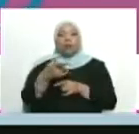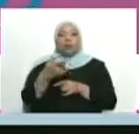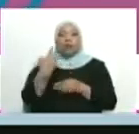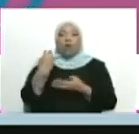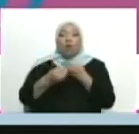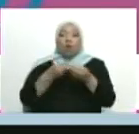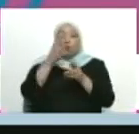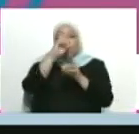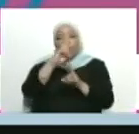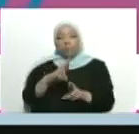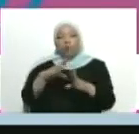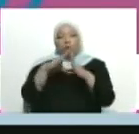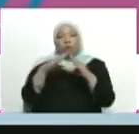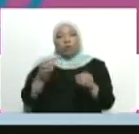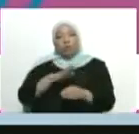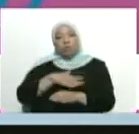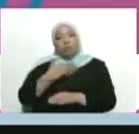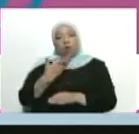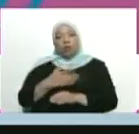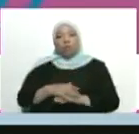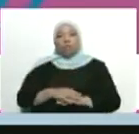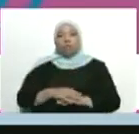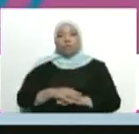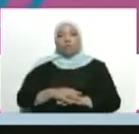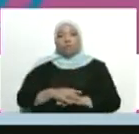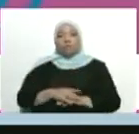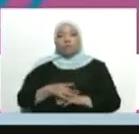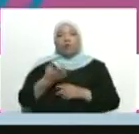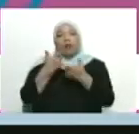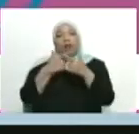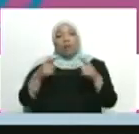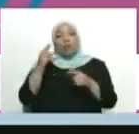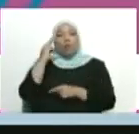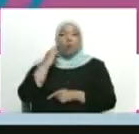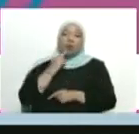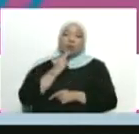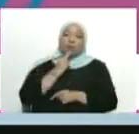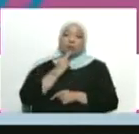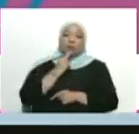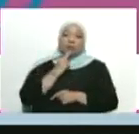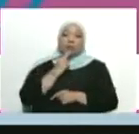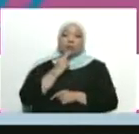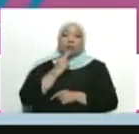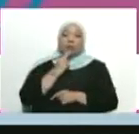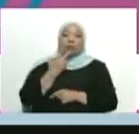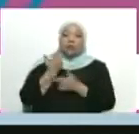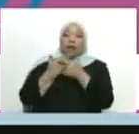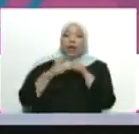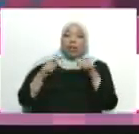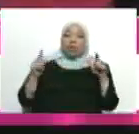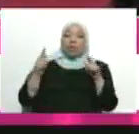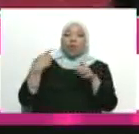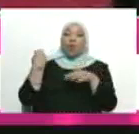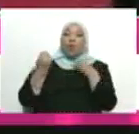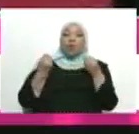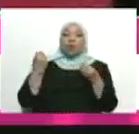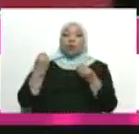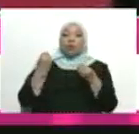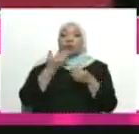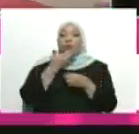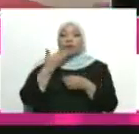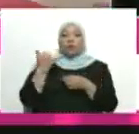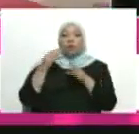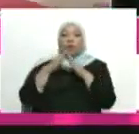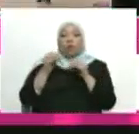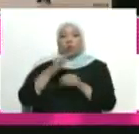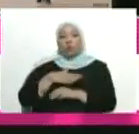con respeto todo se puede. Como dijo el libertador Simón Bolívar, el libertador decía, con modo